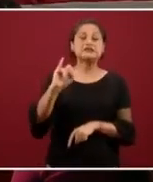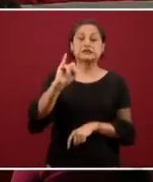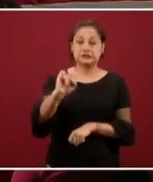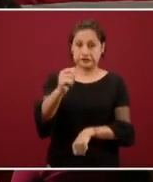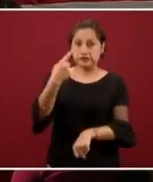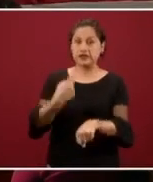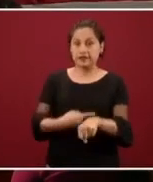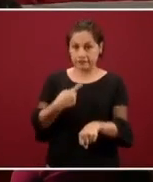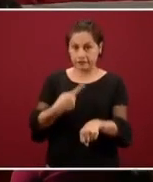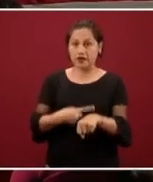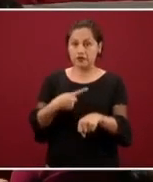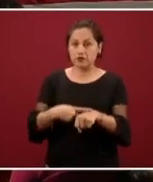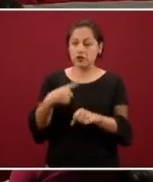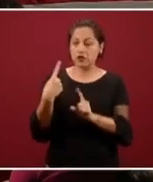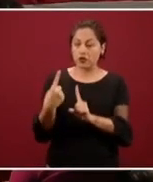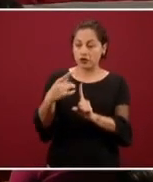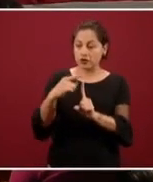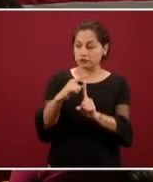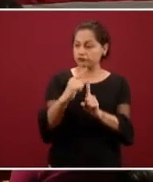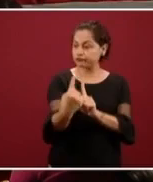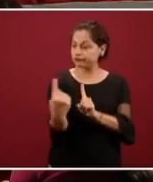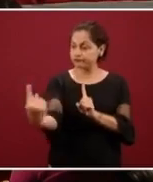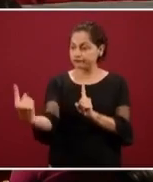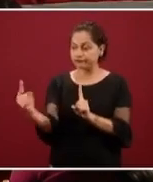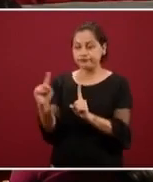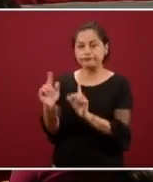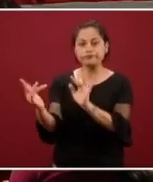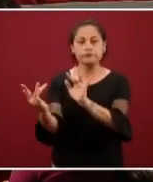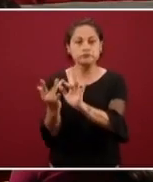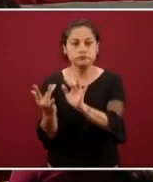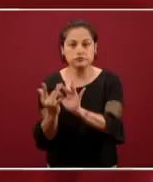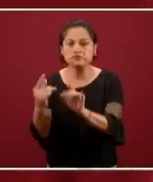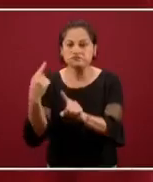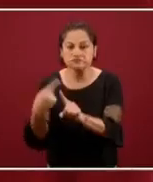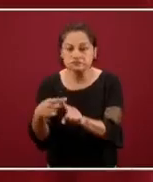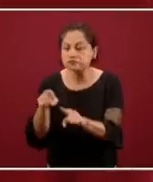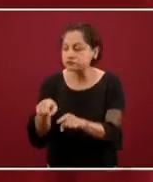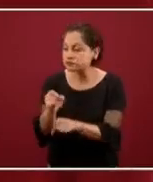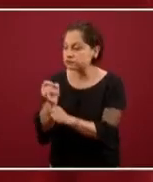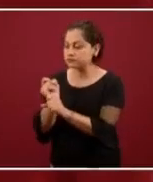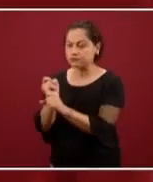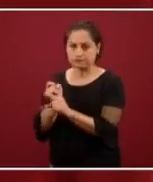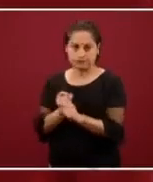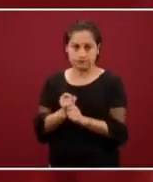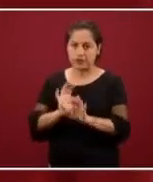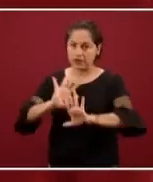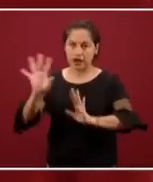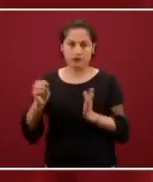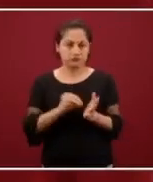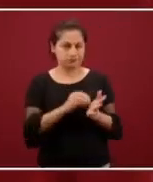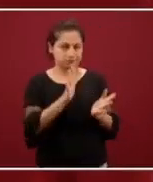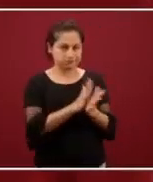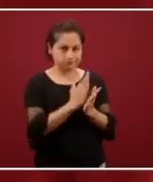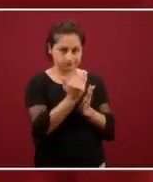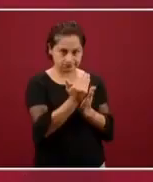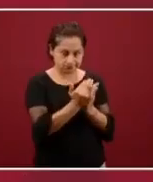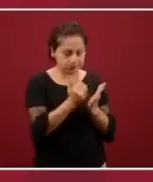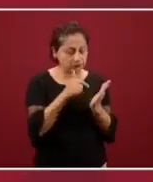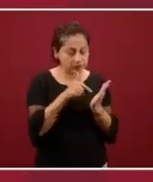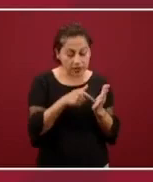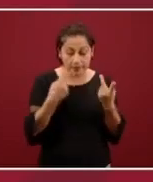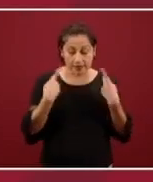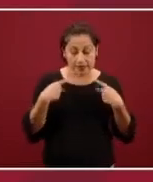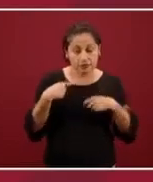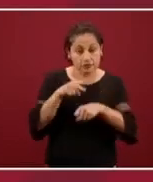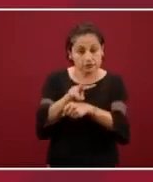contactos en particular, ¿no? Cuando se tiene esta información, y en el seguimiento de contactos, en específico también